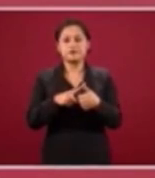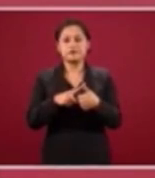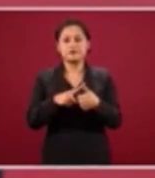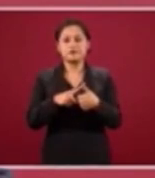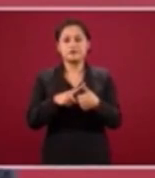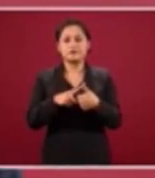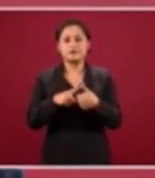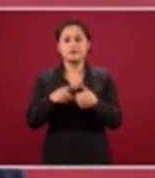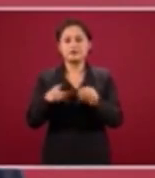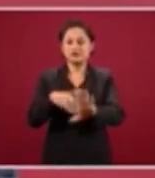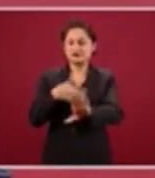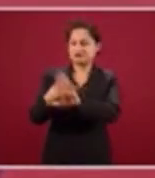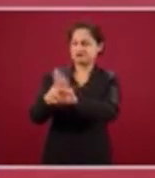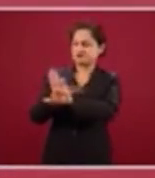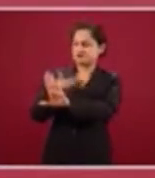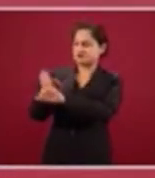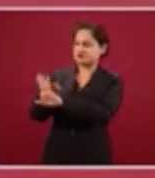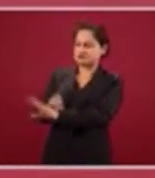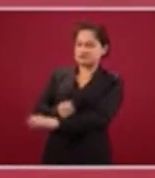agresiones a mujeres.